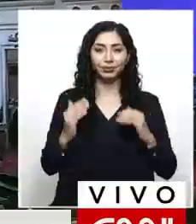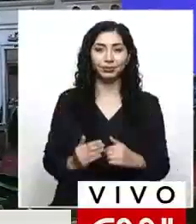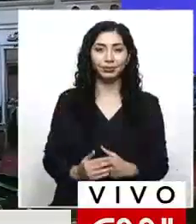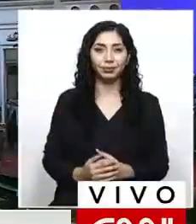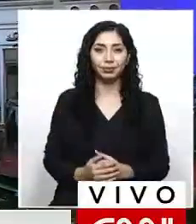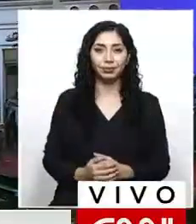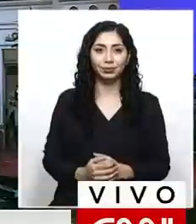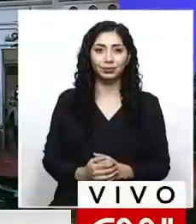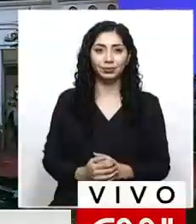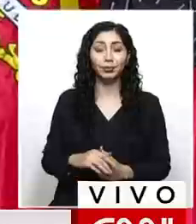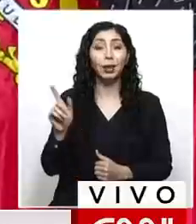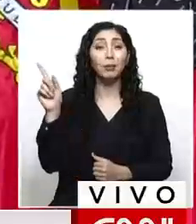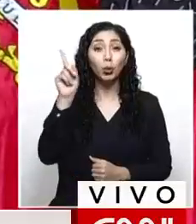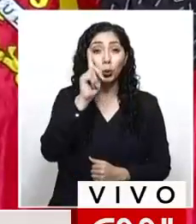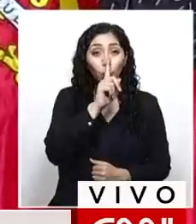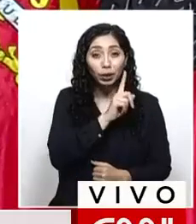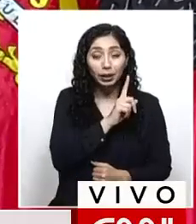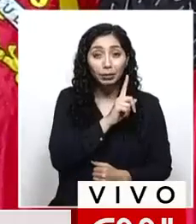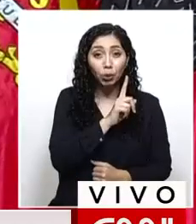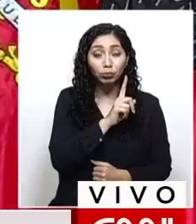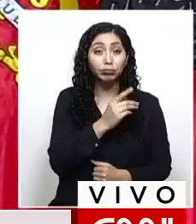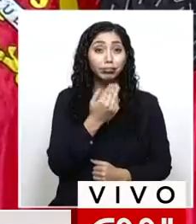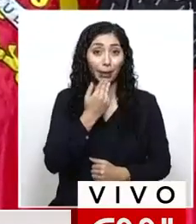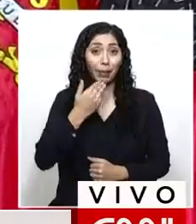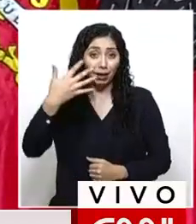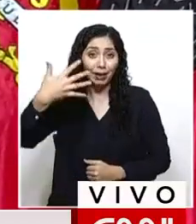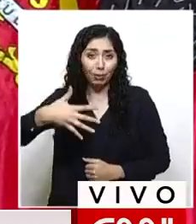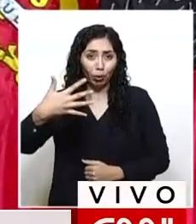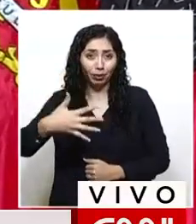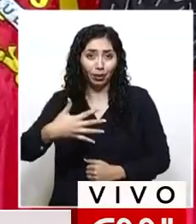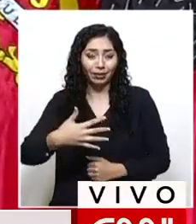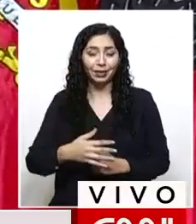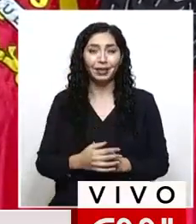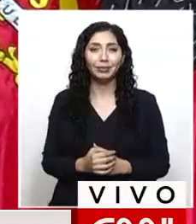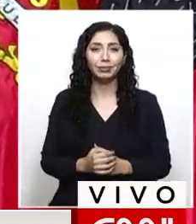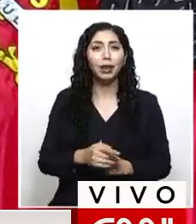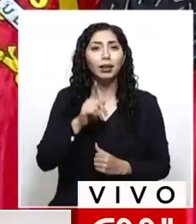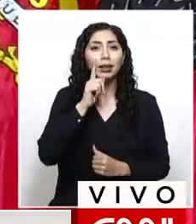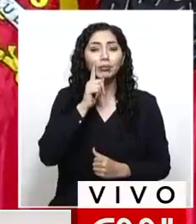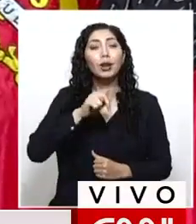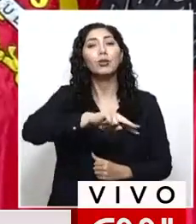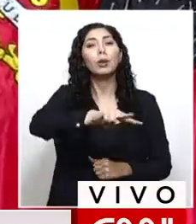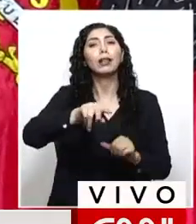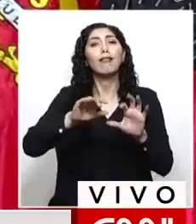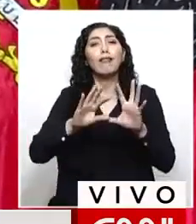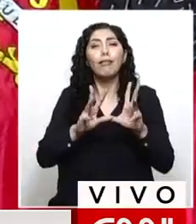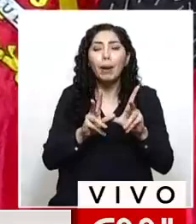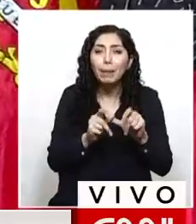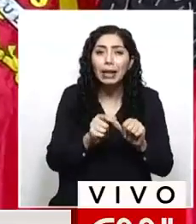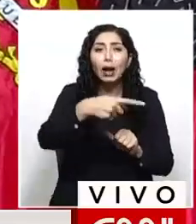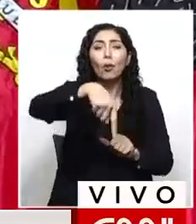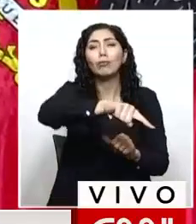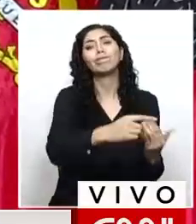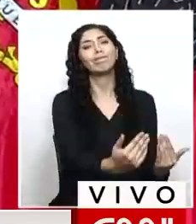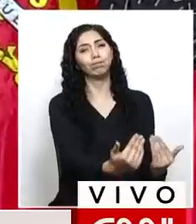Y finalmente, pero no por eso menos importante, a nuestras familias por la comprensión y apoyo.